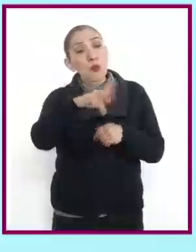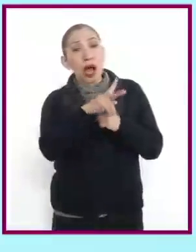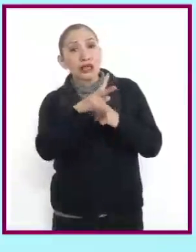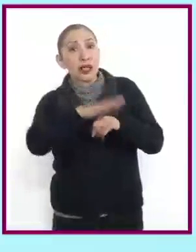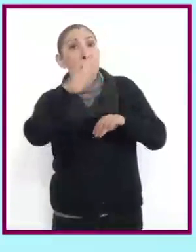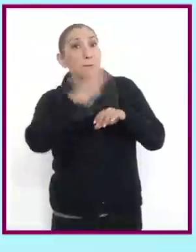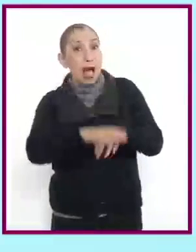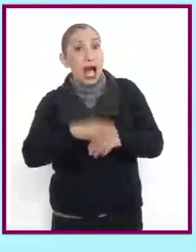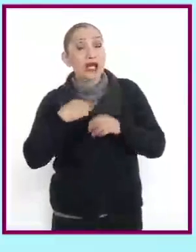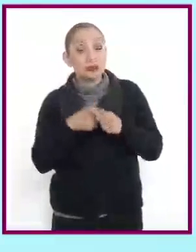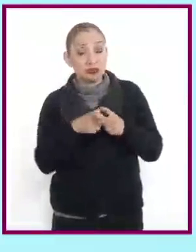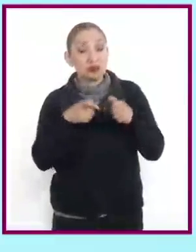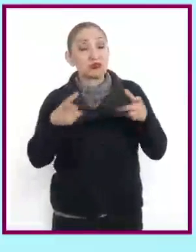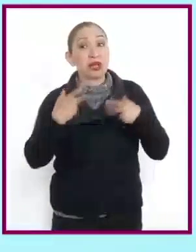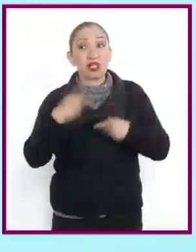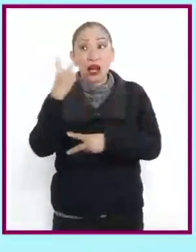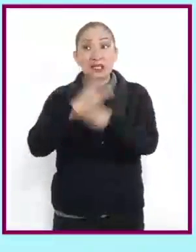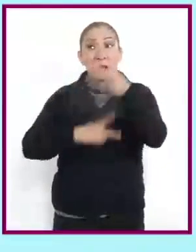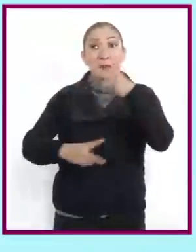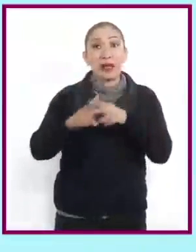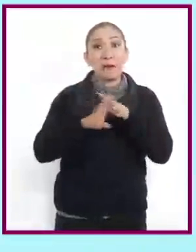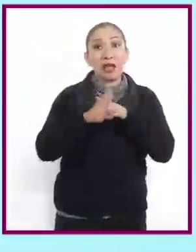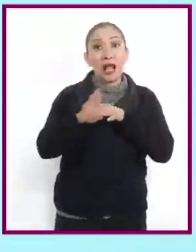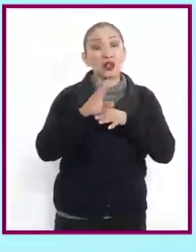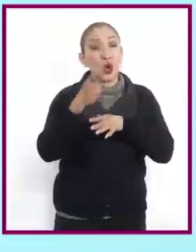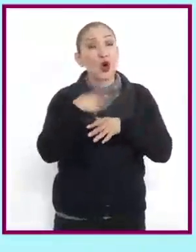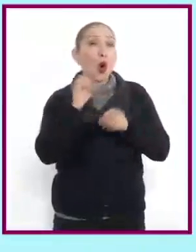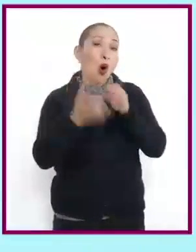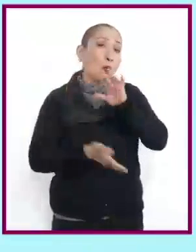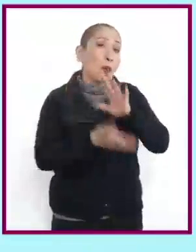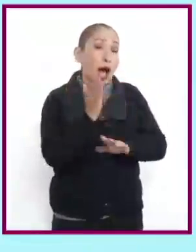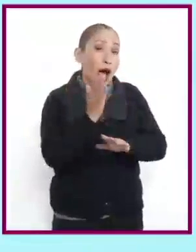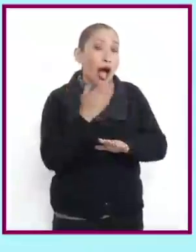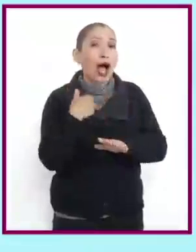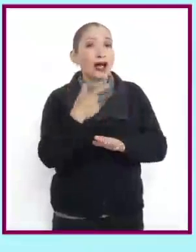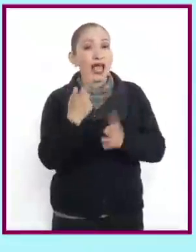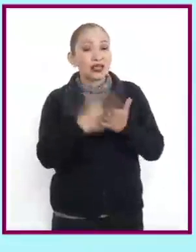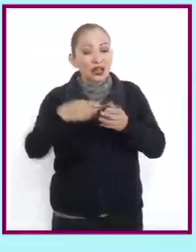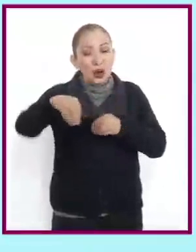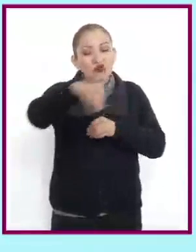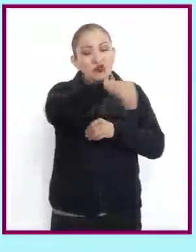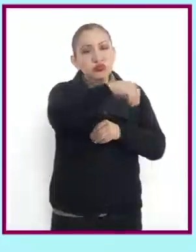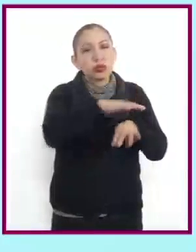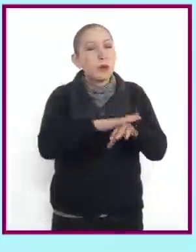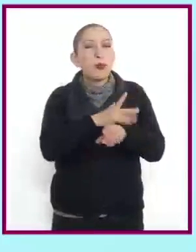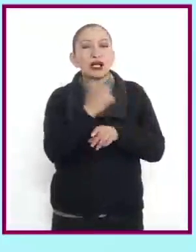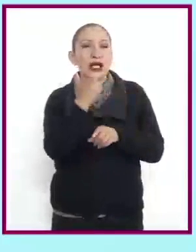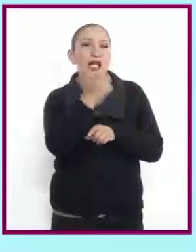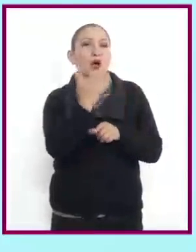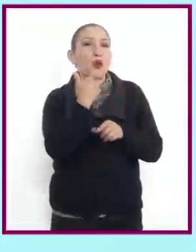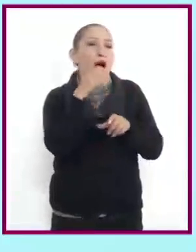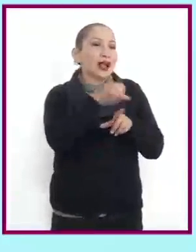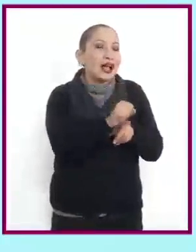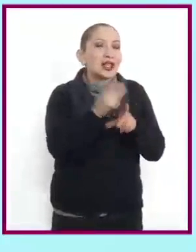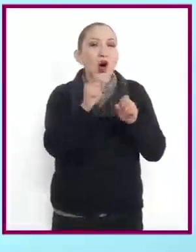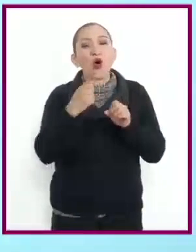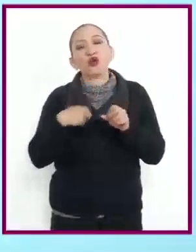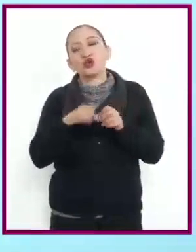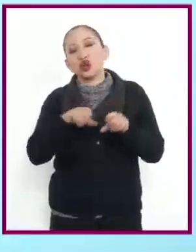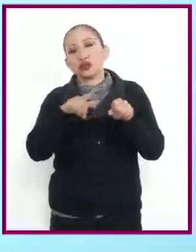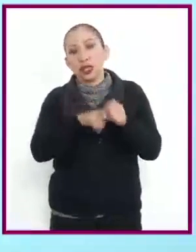casa. Pasemos a otro de los retos globales y locales en la actualidad, particularmente para México, la